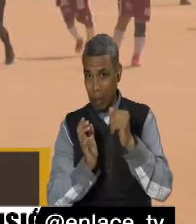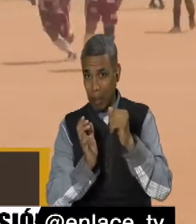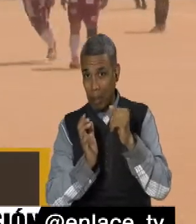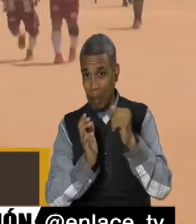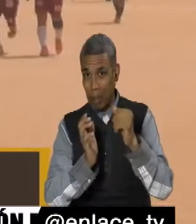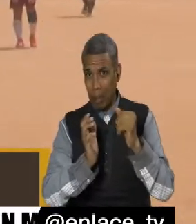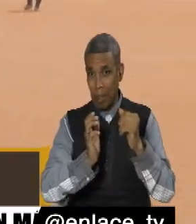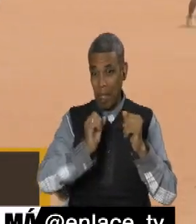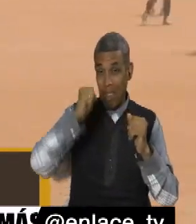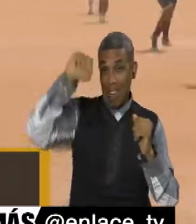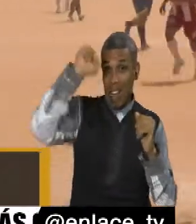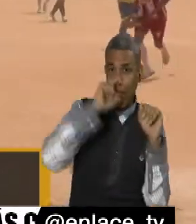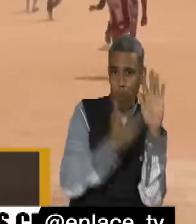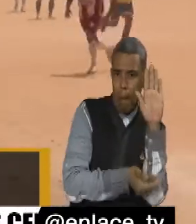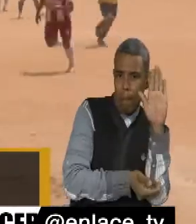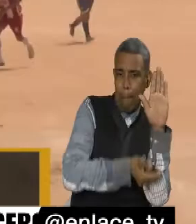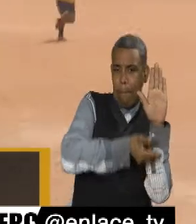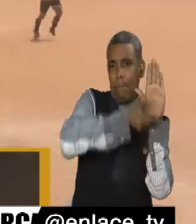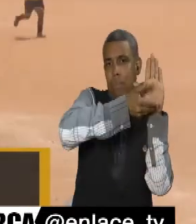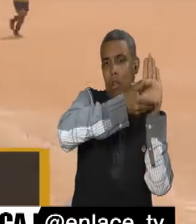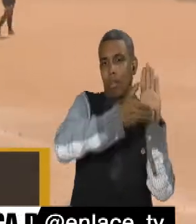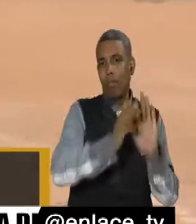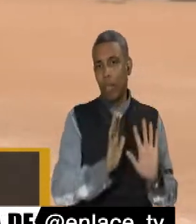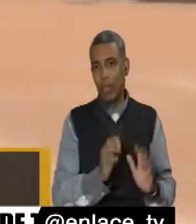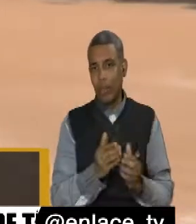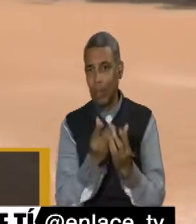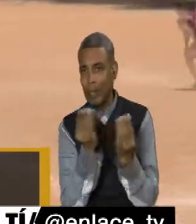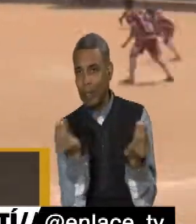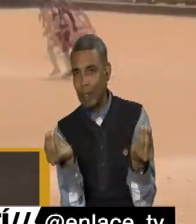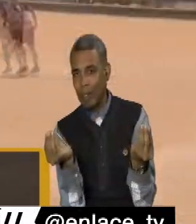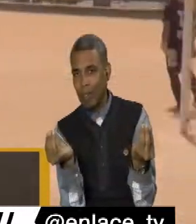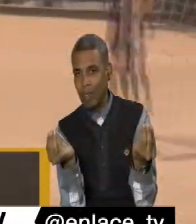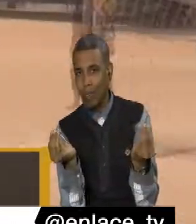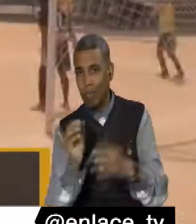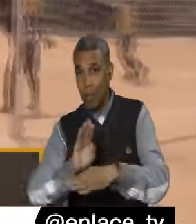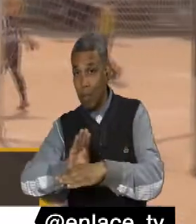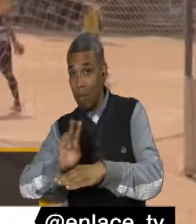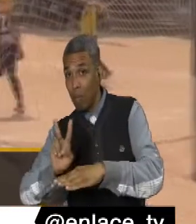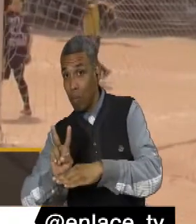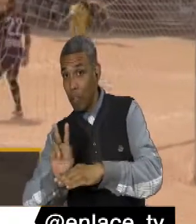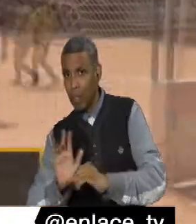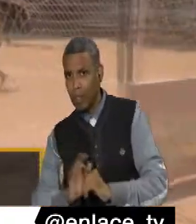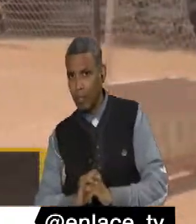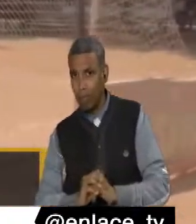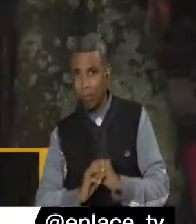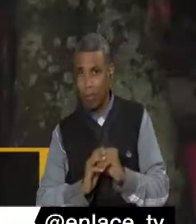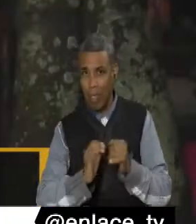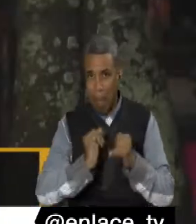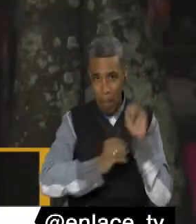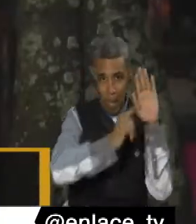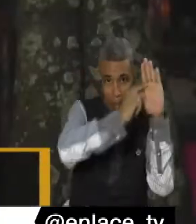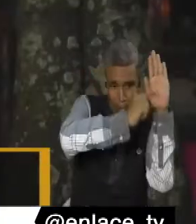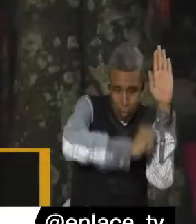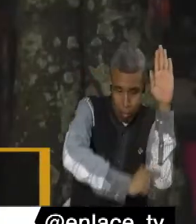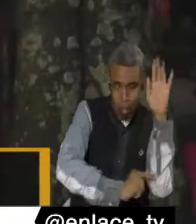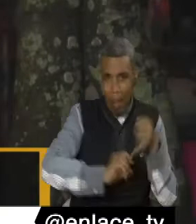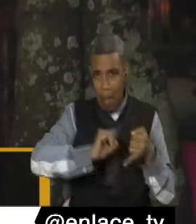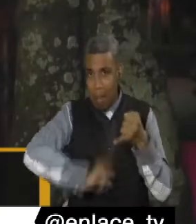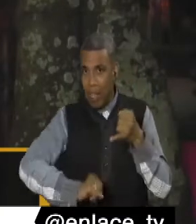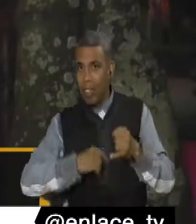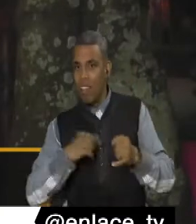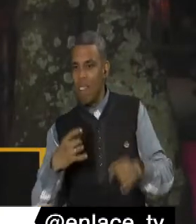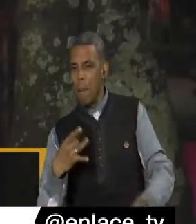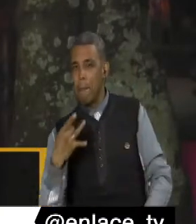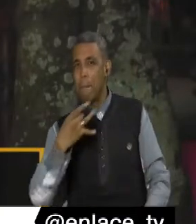primeros lugares de la tabla, pero desafortunadamente el combo Buenavista, a pesar de que va de último en la tabla, mostró su buena jerarquía y